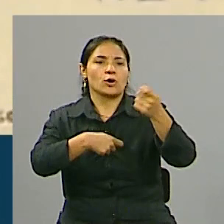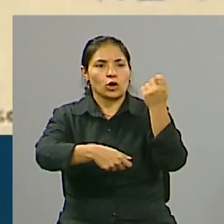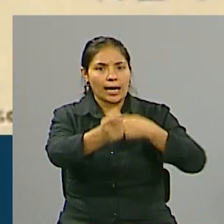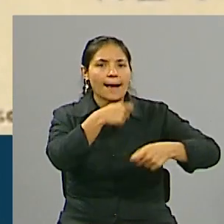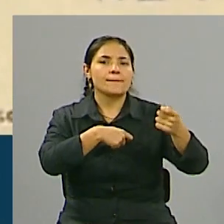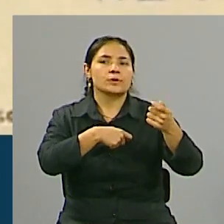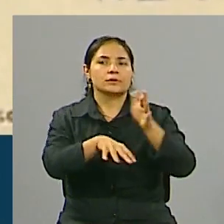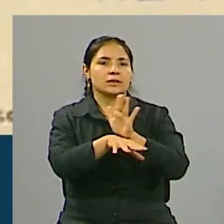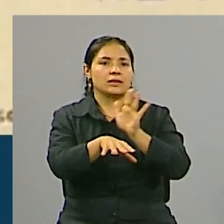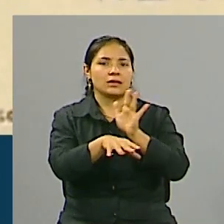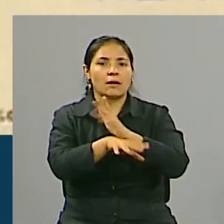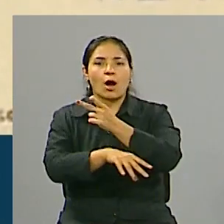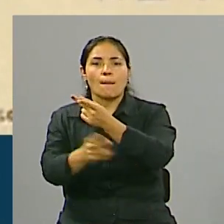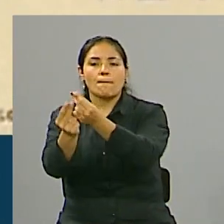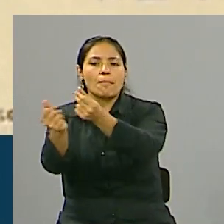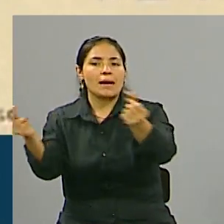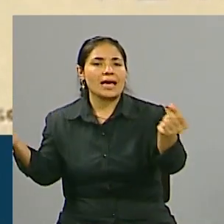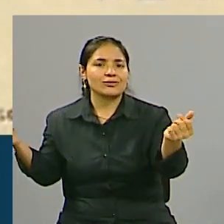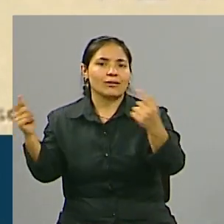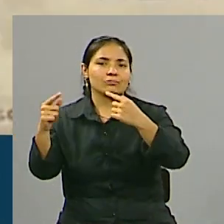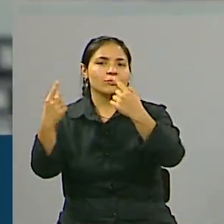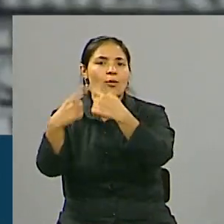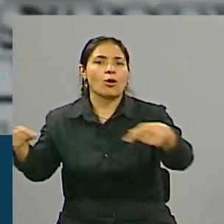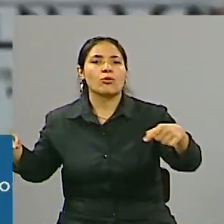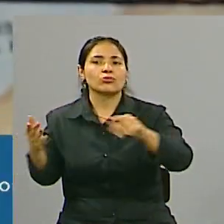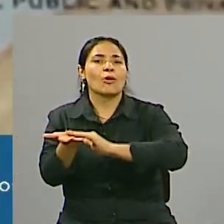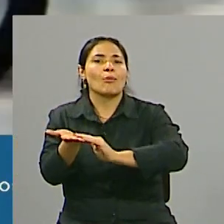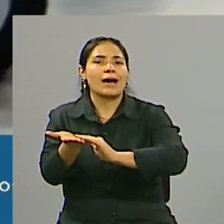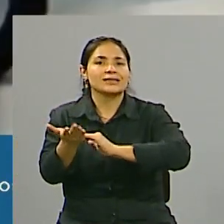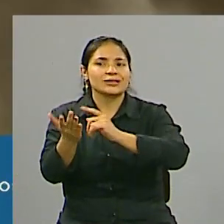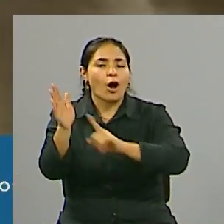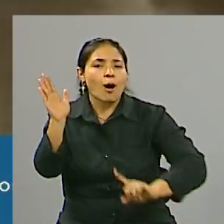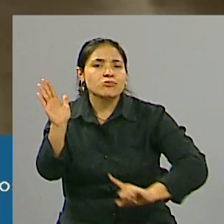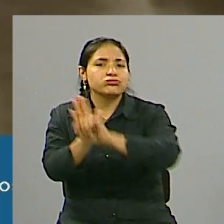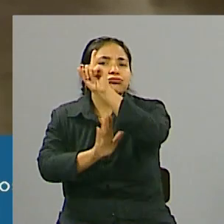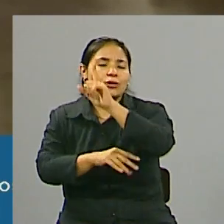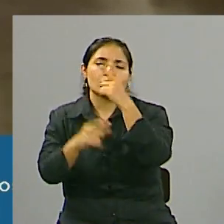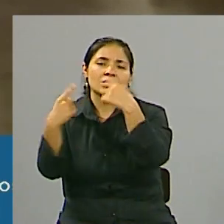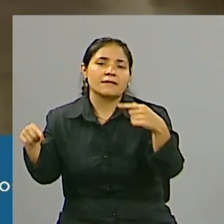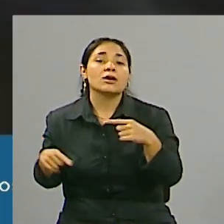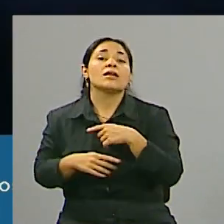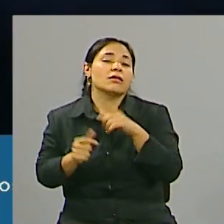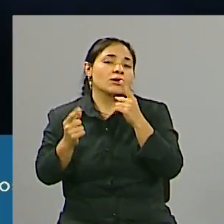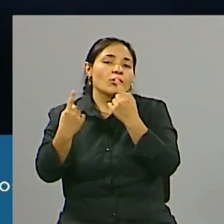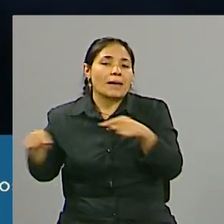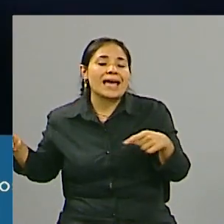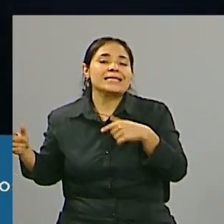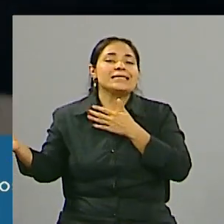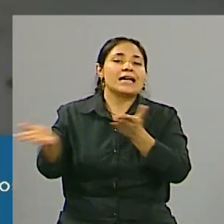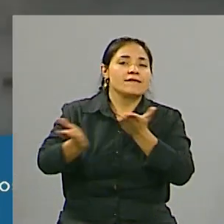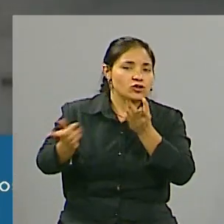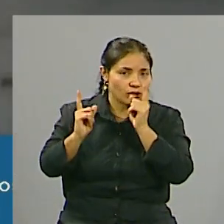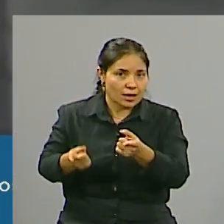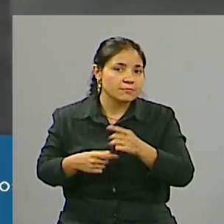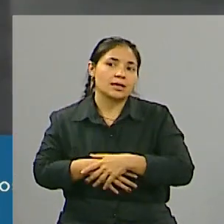una fuerte subida en los precios de principales productos, o casi todos los bienes y servicios de la economía, y por ende una caída